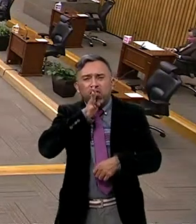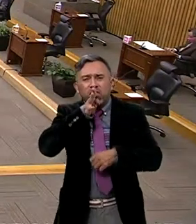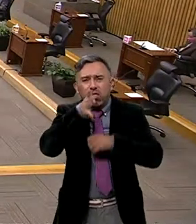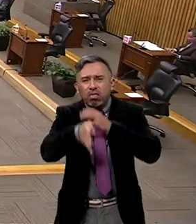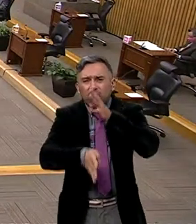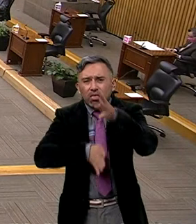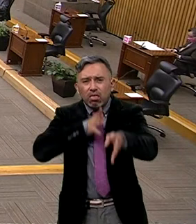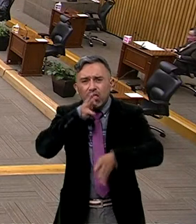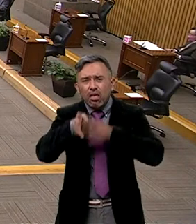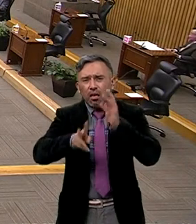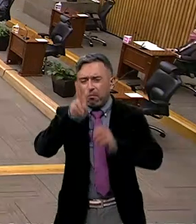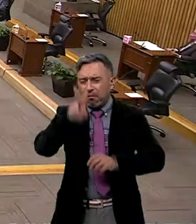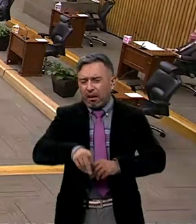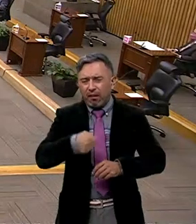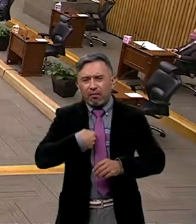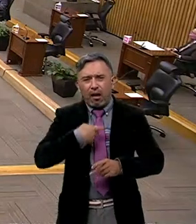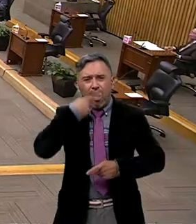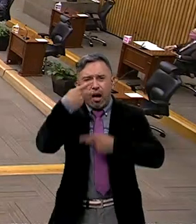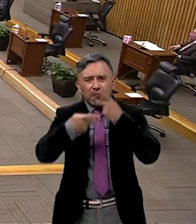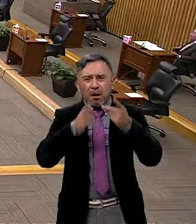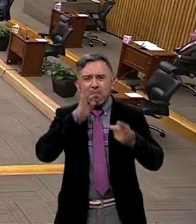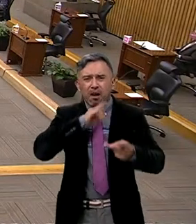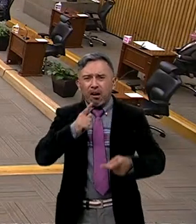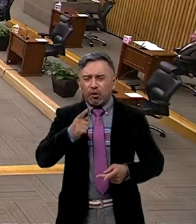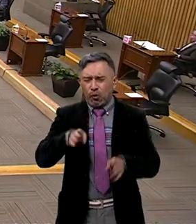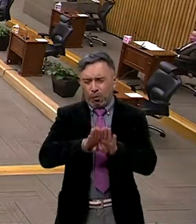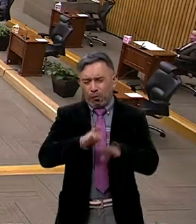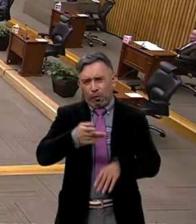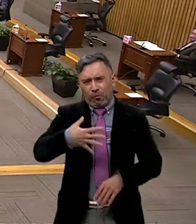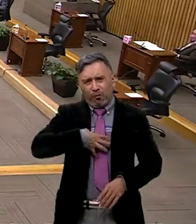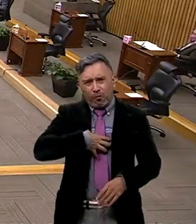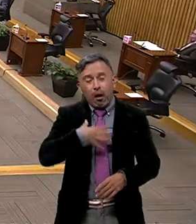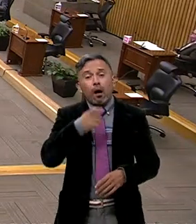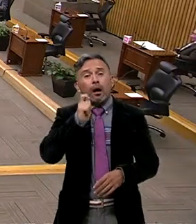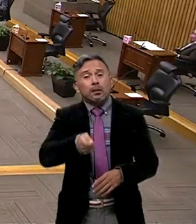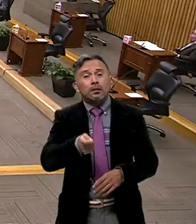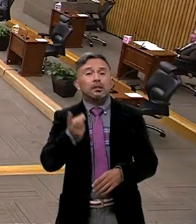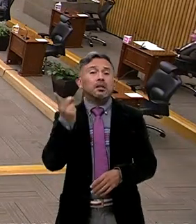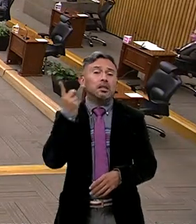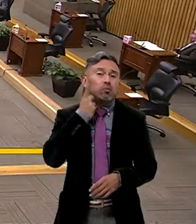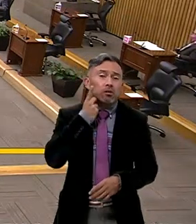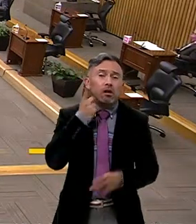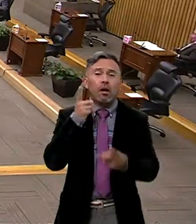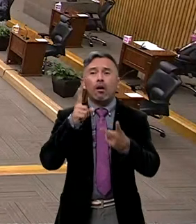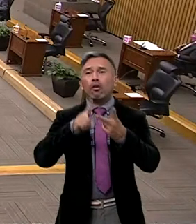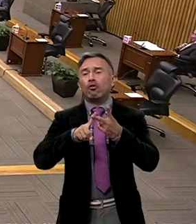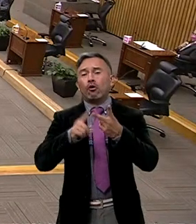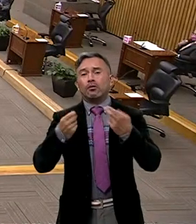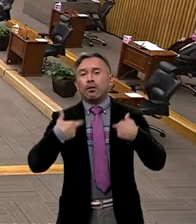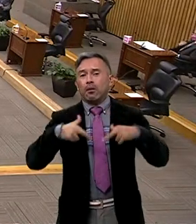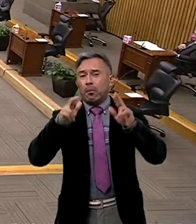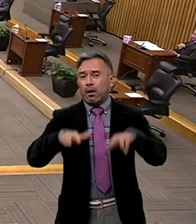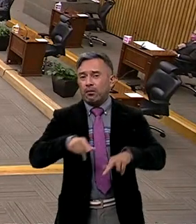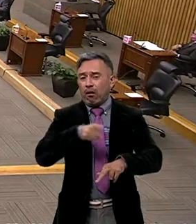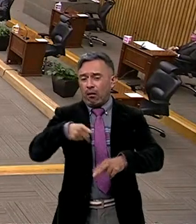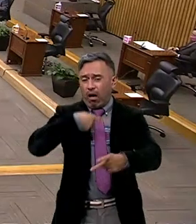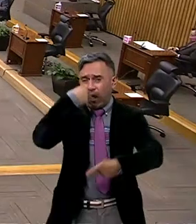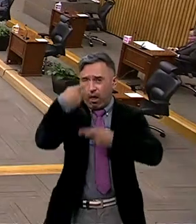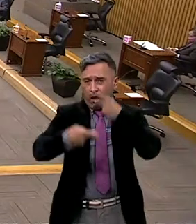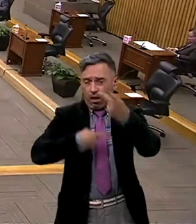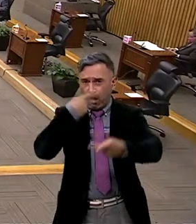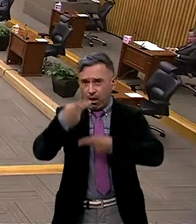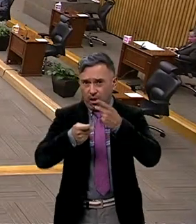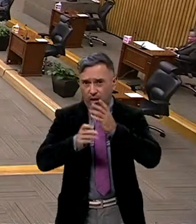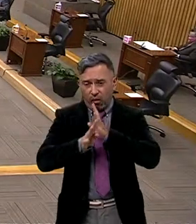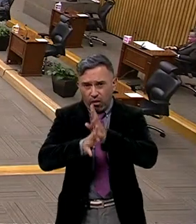de morena tantos de los diputados como de los representantes si no se avergüenzan de eso pues no